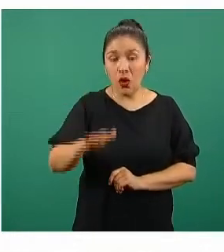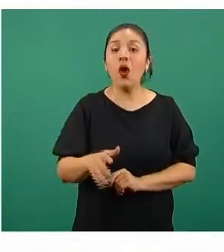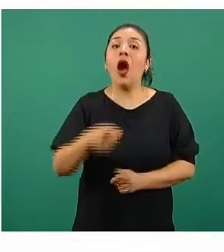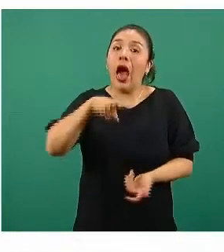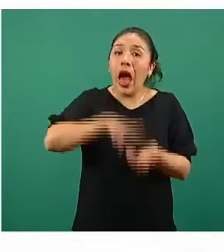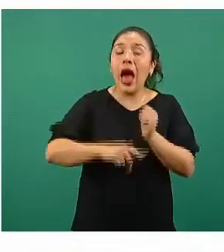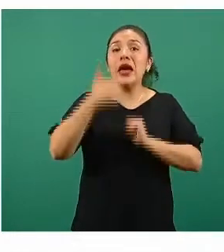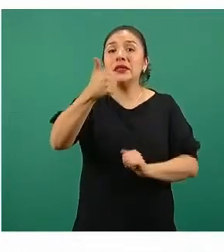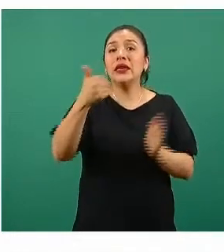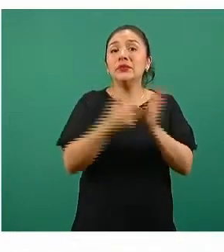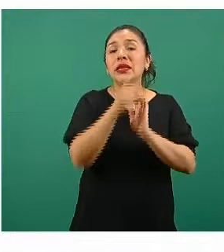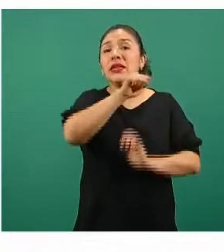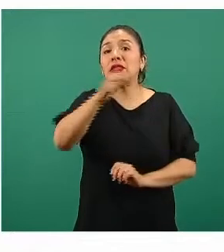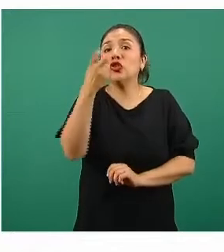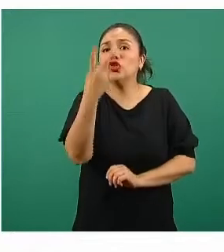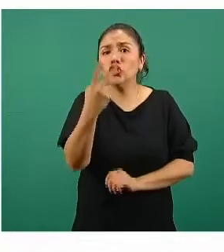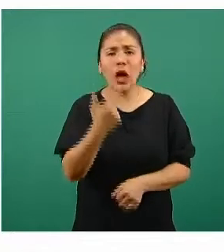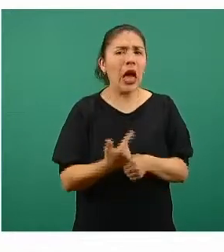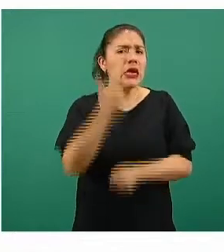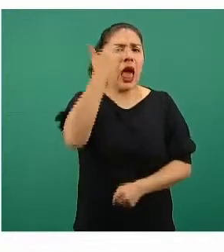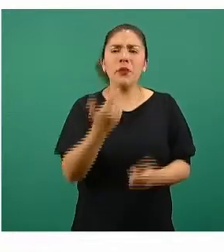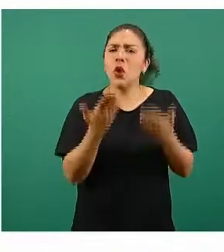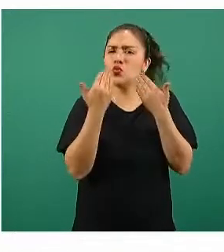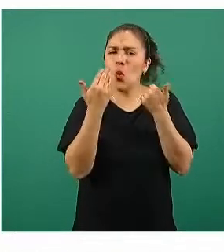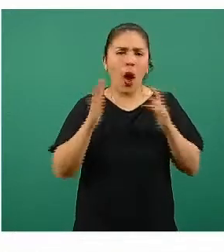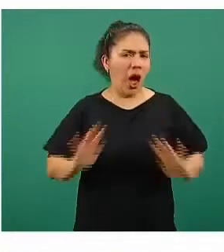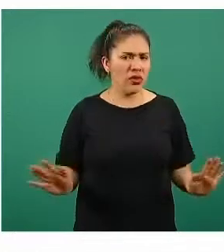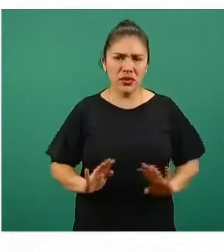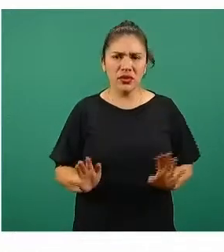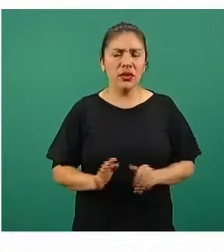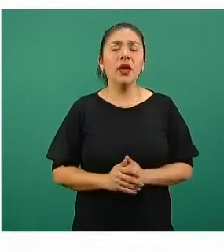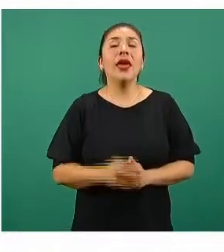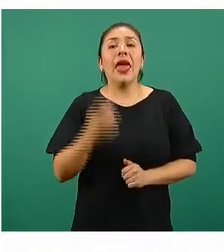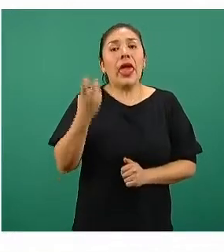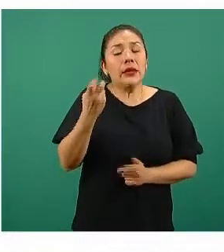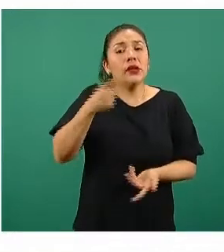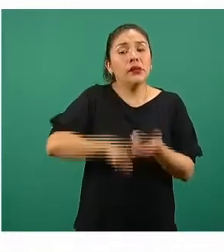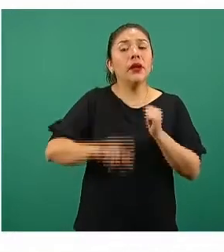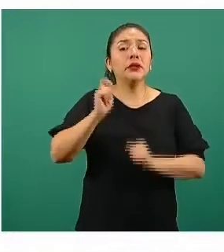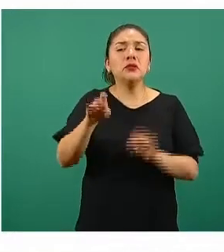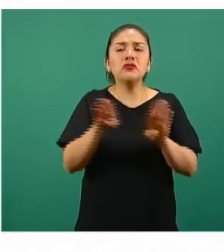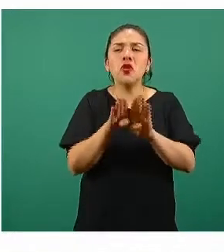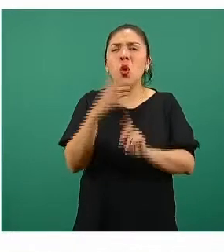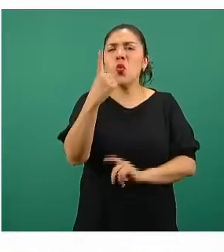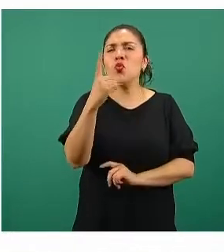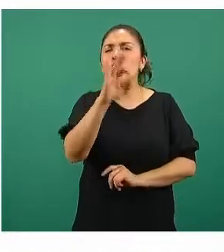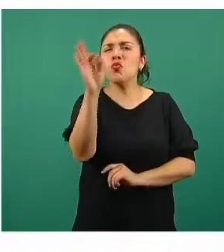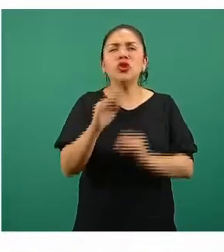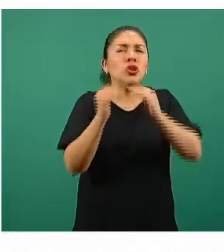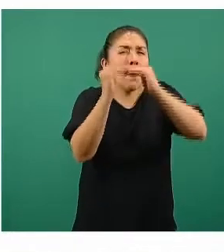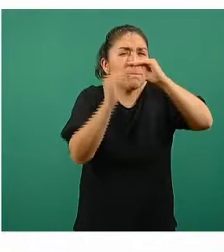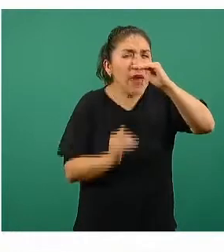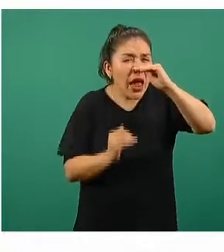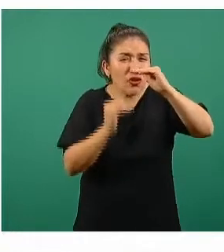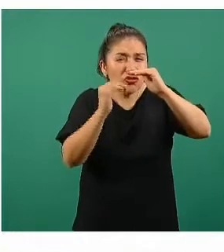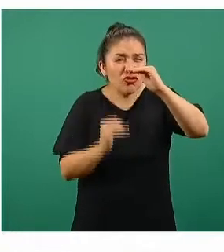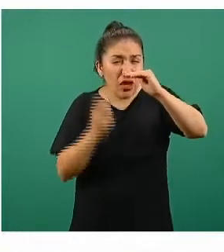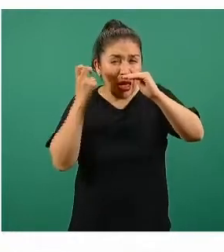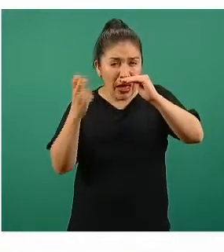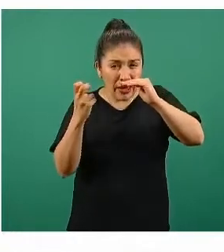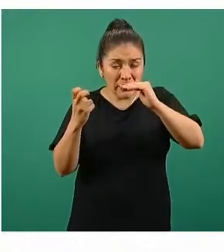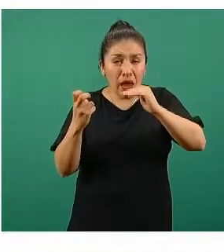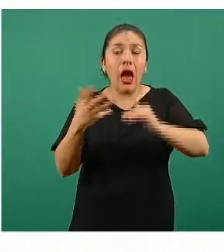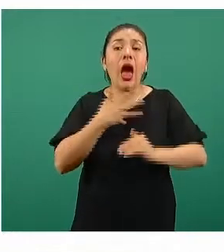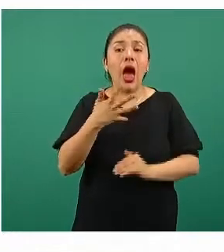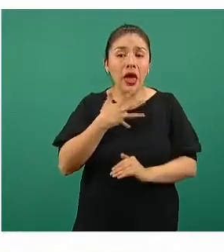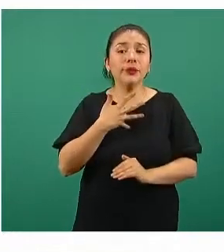6,602 no son graves, no han sido graves. Esto quiere decir que menos del 1% de todos estos que se han